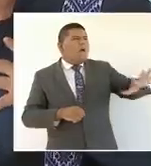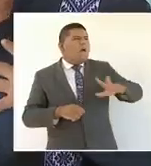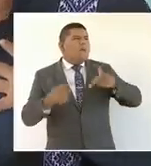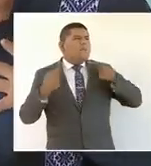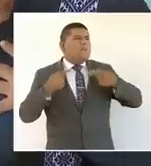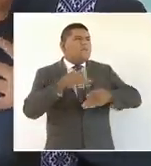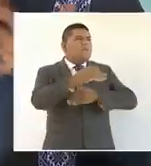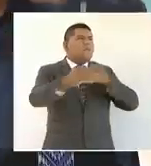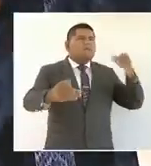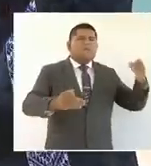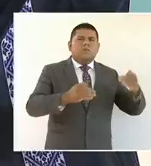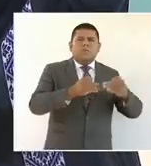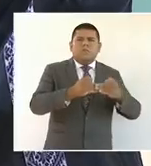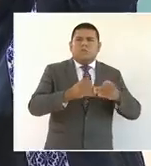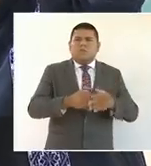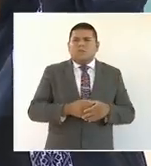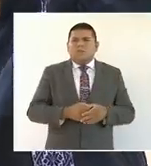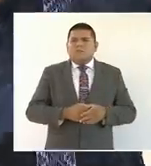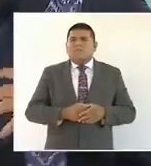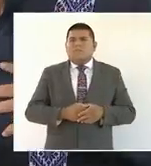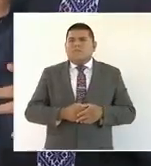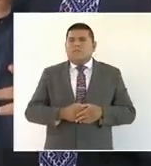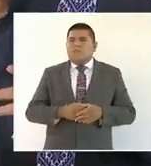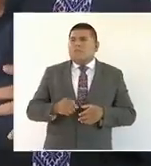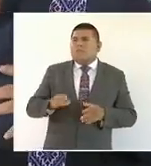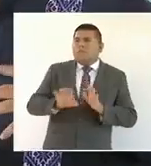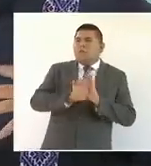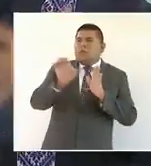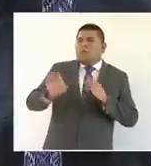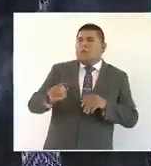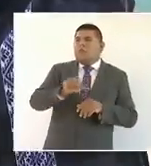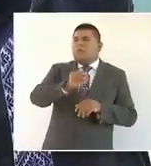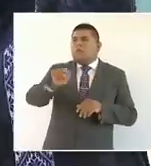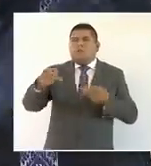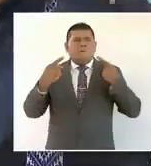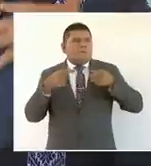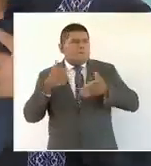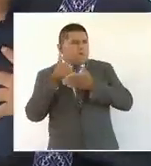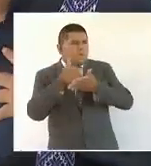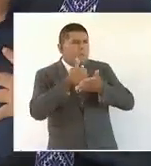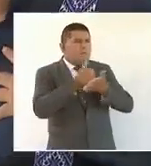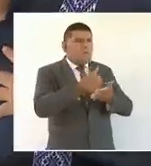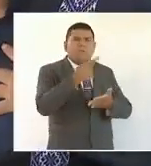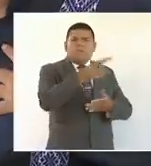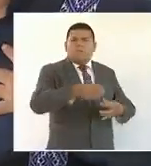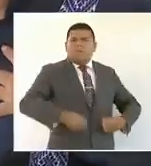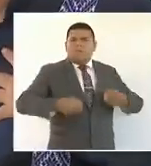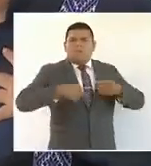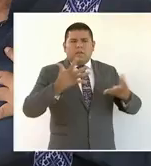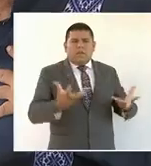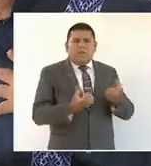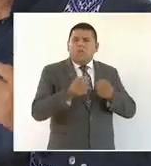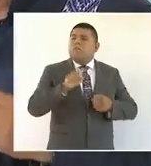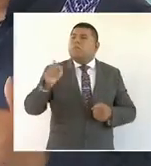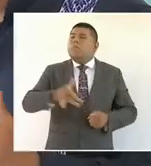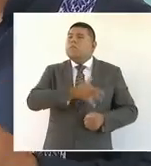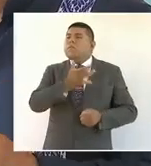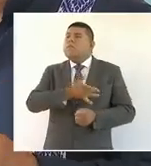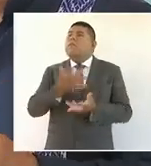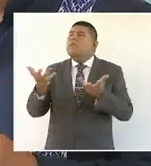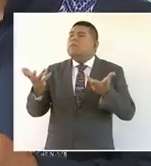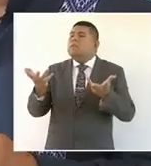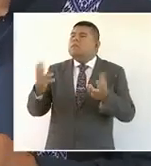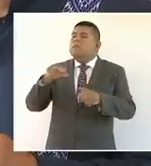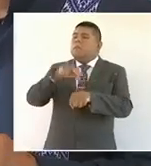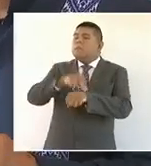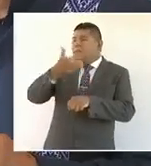que ustedes sienten cuando están atendiendo a un paciente y le están salvando la vida. Esa es una gran